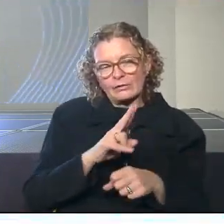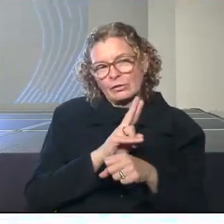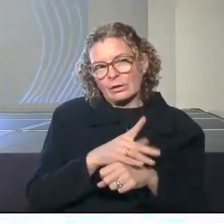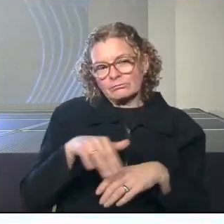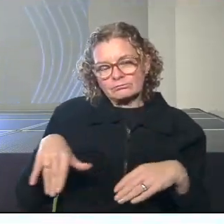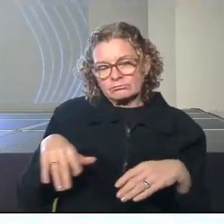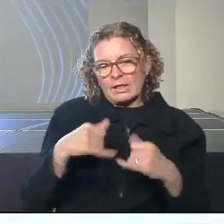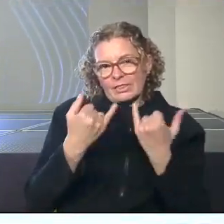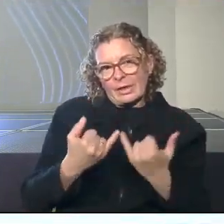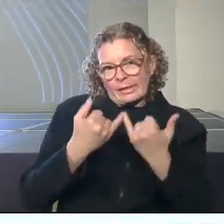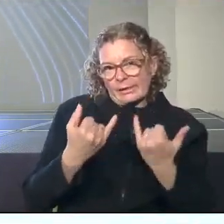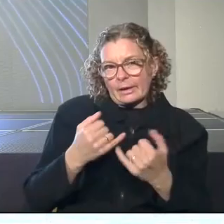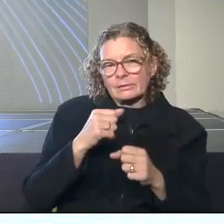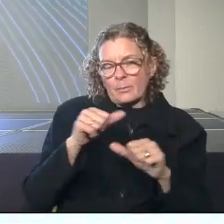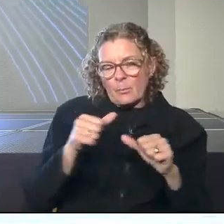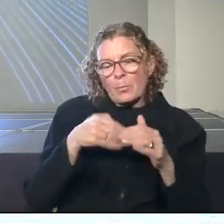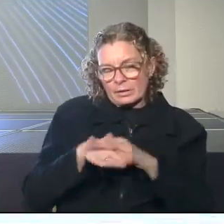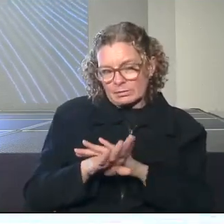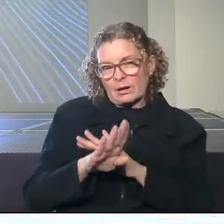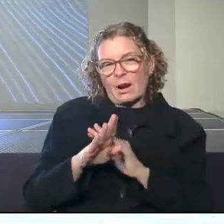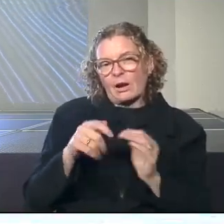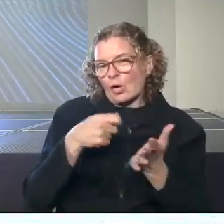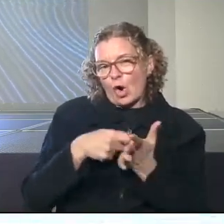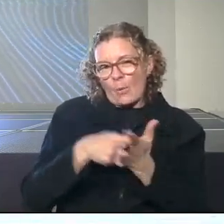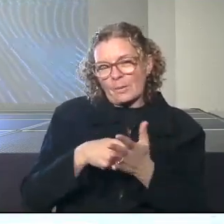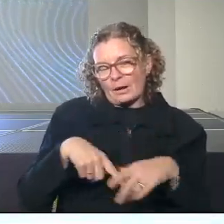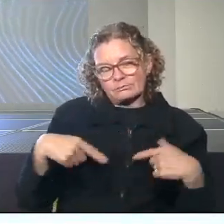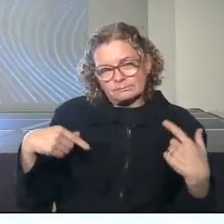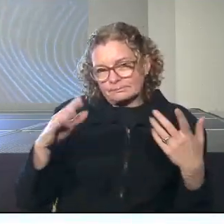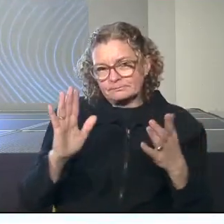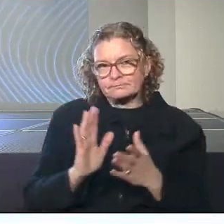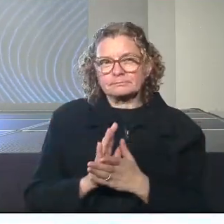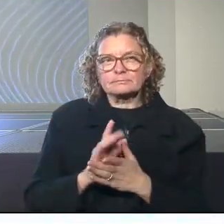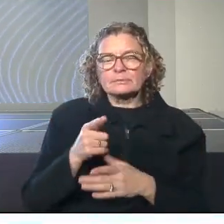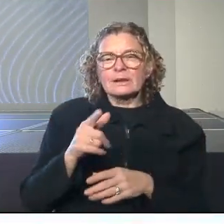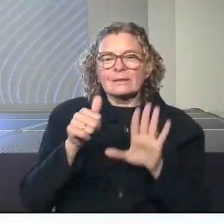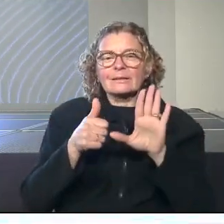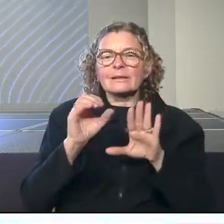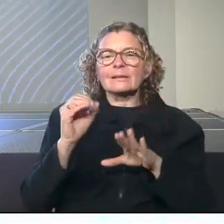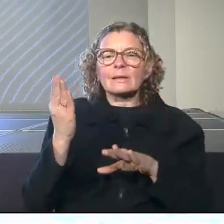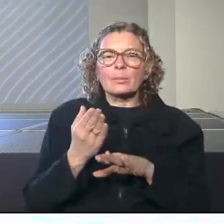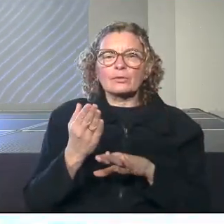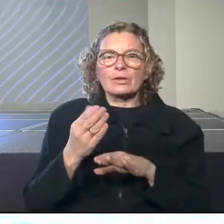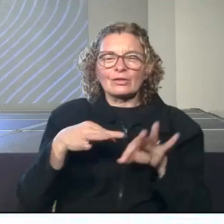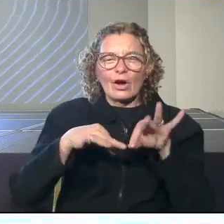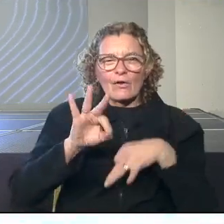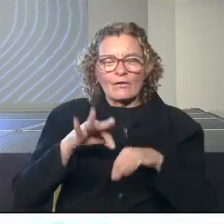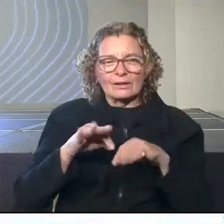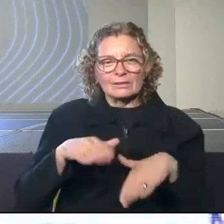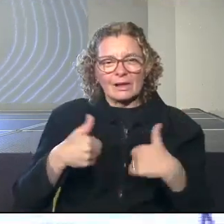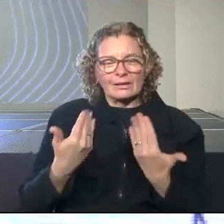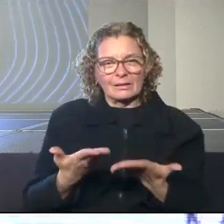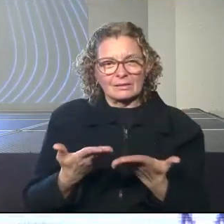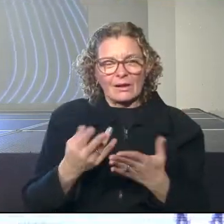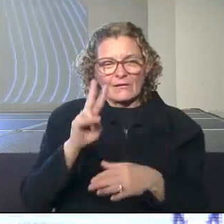sus tareas diarias, puede acceder a Mercado Libre y comprar desde ahí. El 60% de nuestras ventas se entregan en